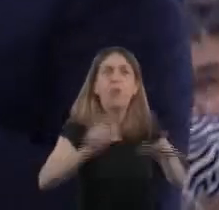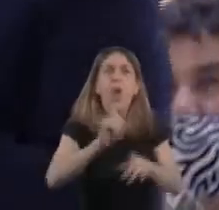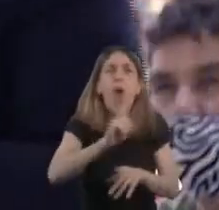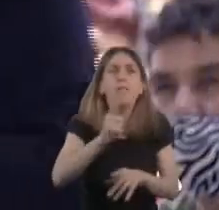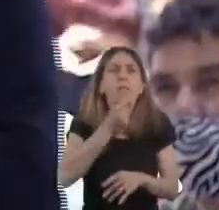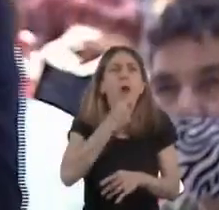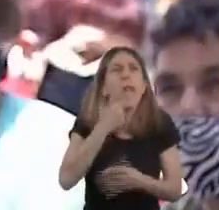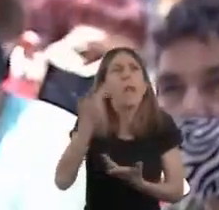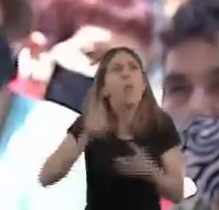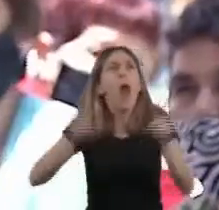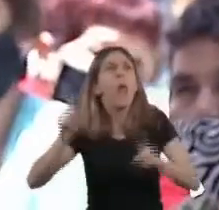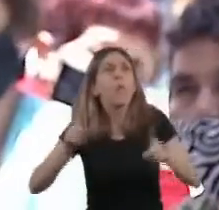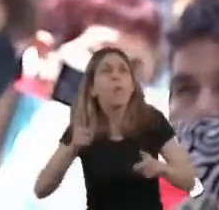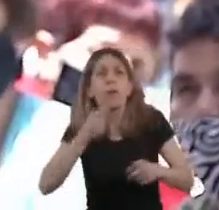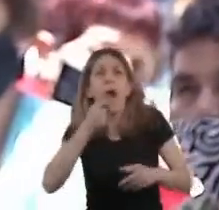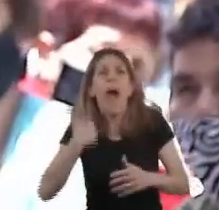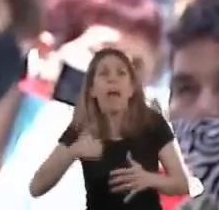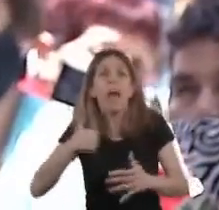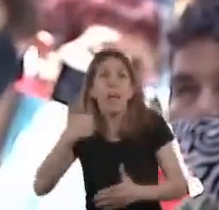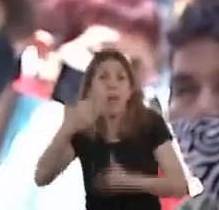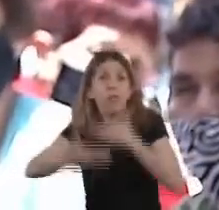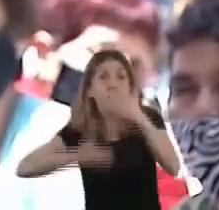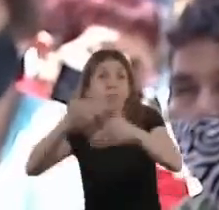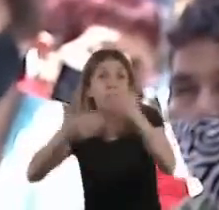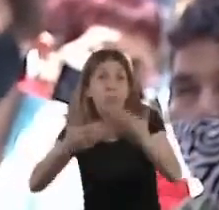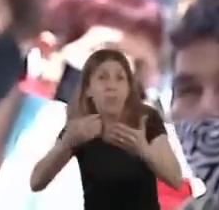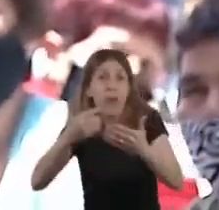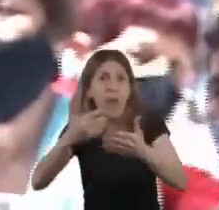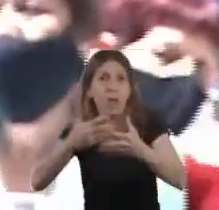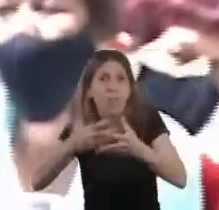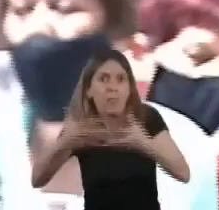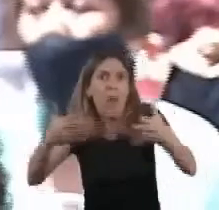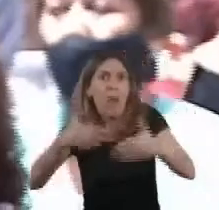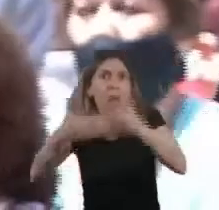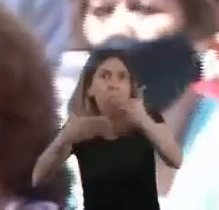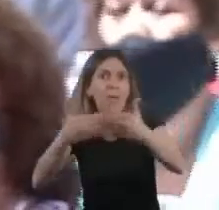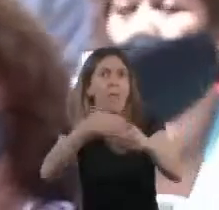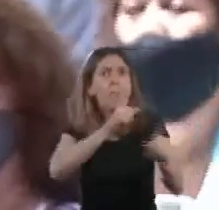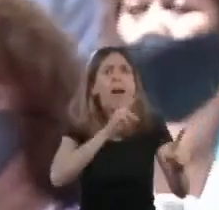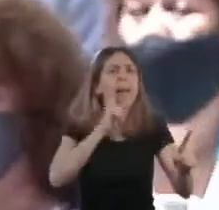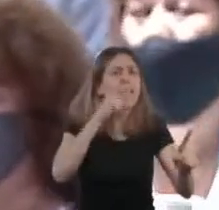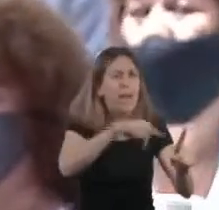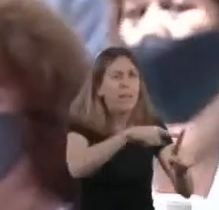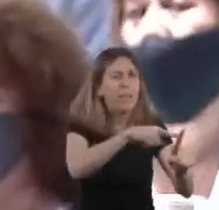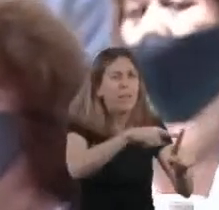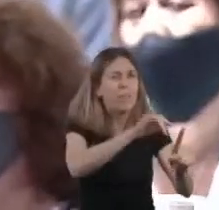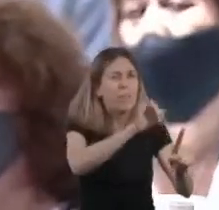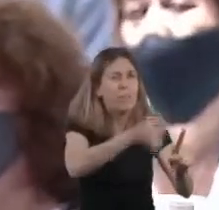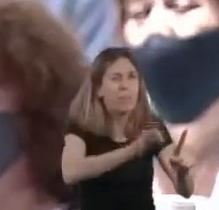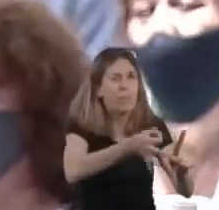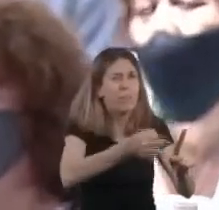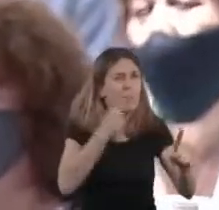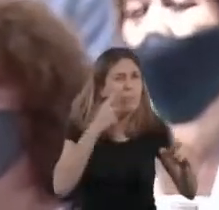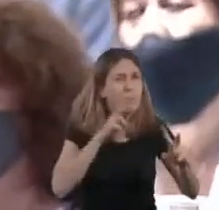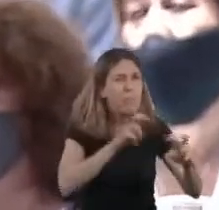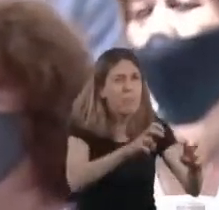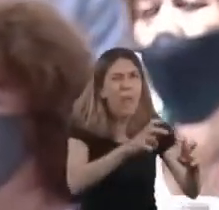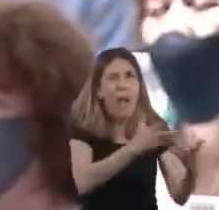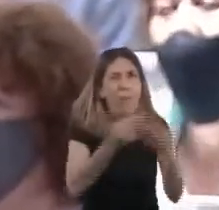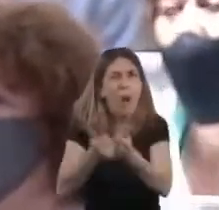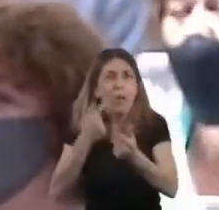un momento en que la Argentina crece más del 10%, acá está Martín, que tiene mucho que ver con el trabajo hecho por ese